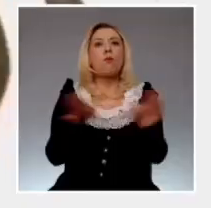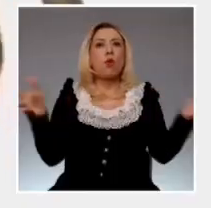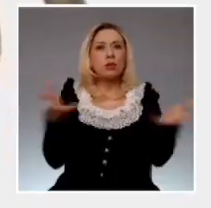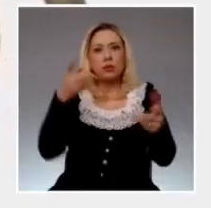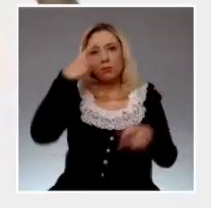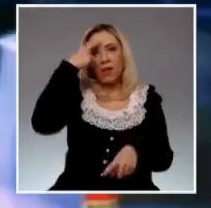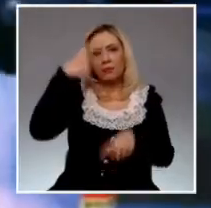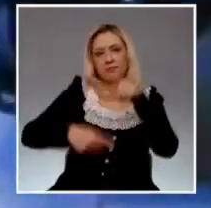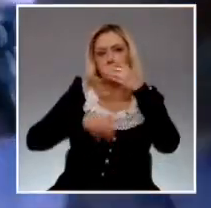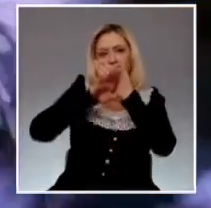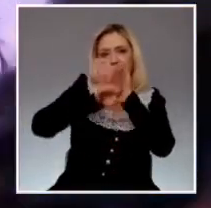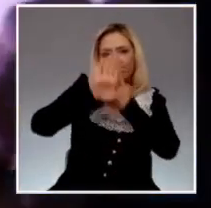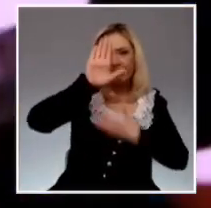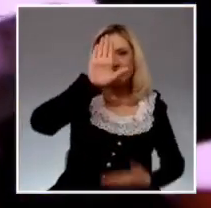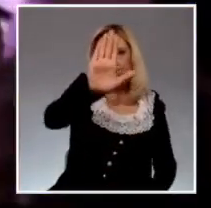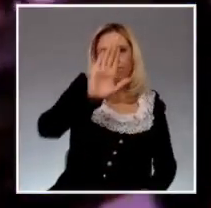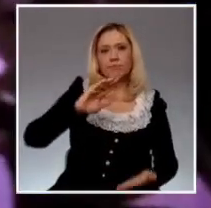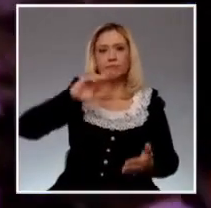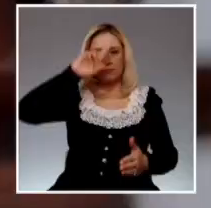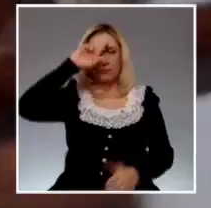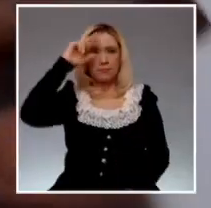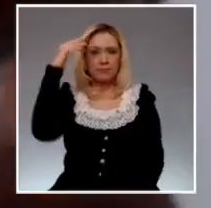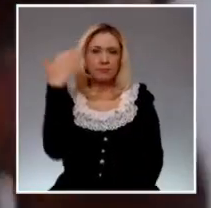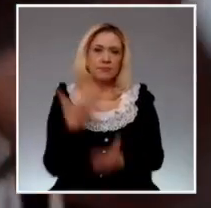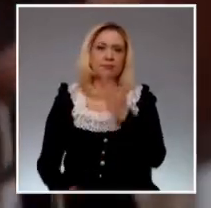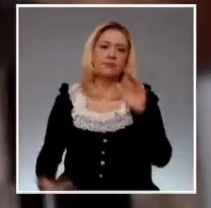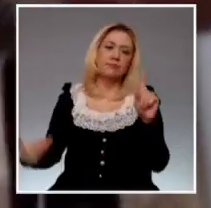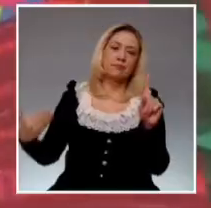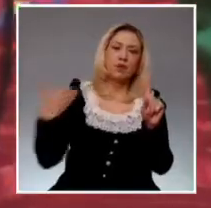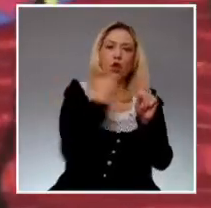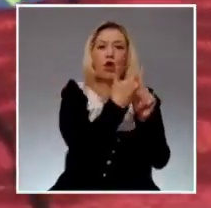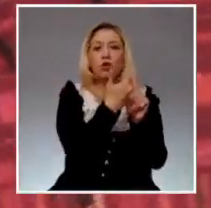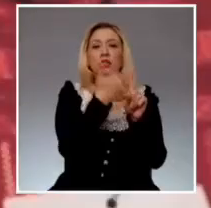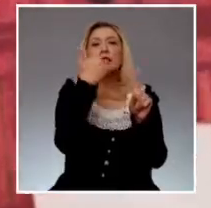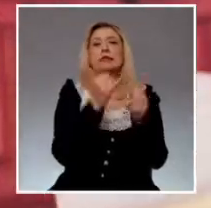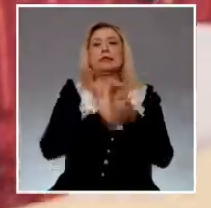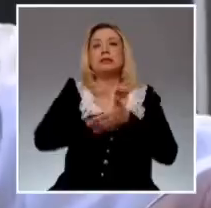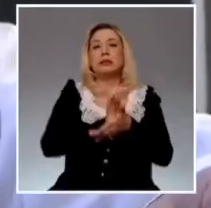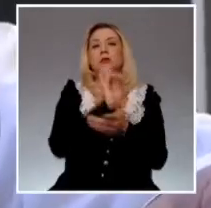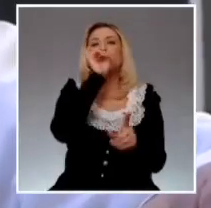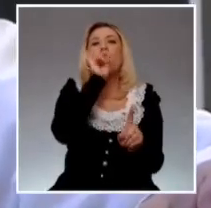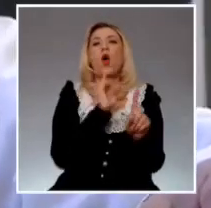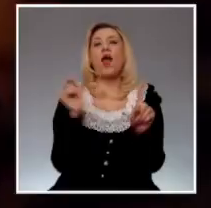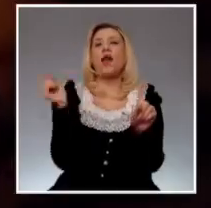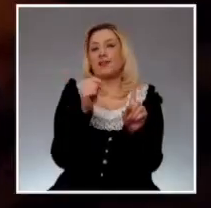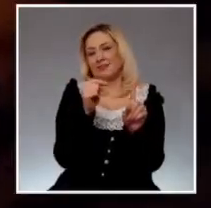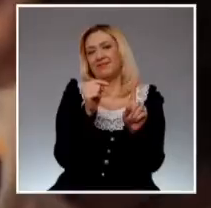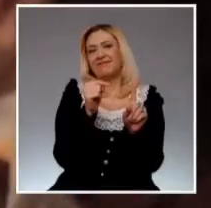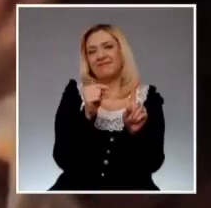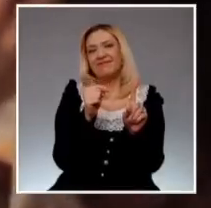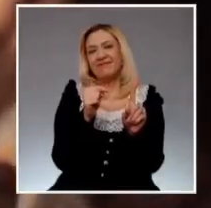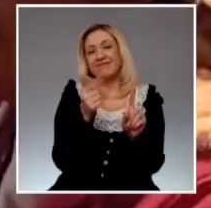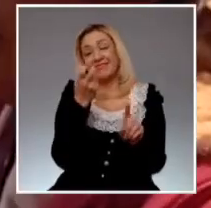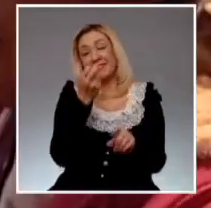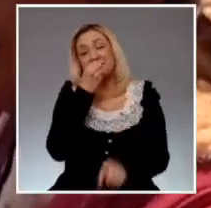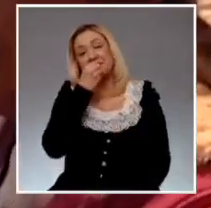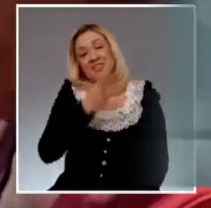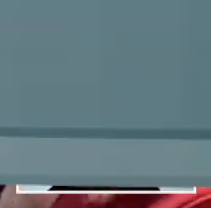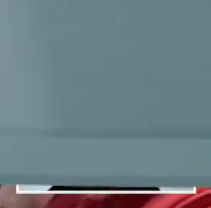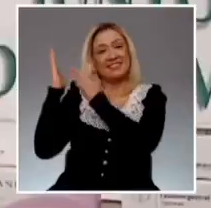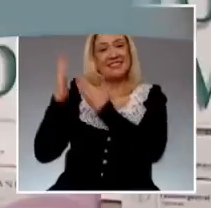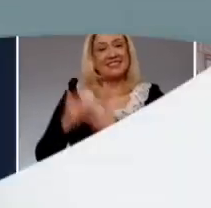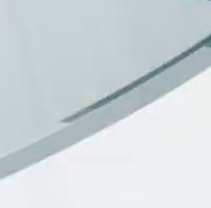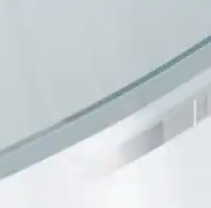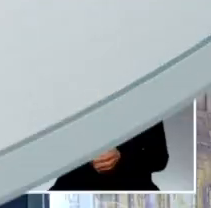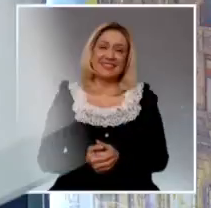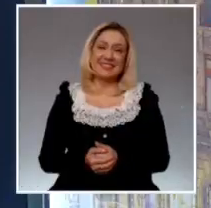y discriminación en contra de las mujeres. Para el canal del Poder Judicial de la Federación, Juan Carlos González.